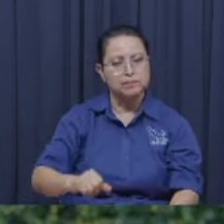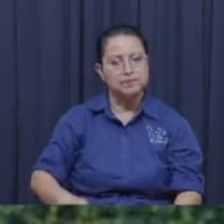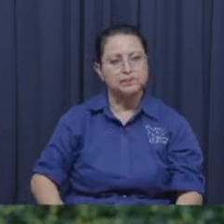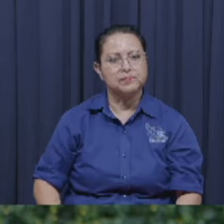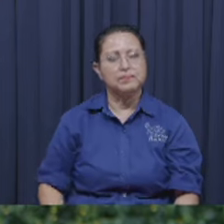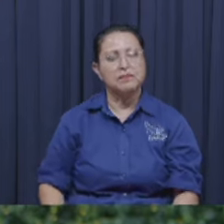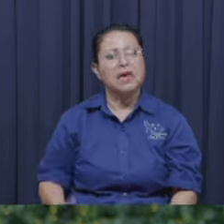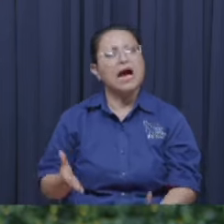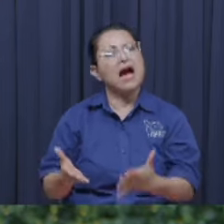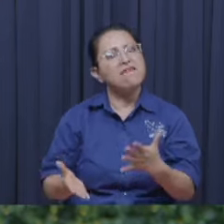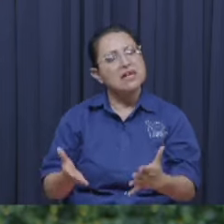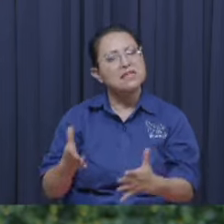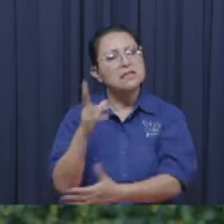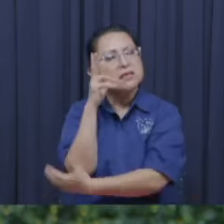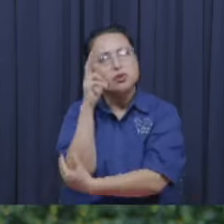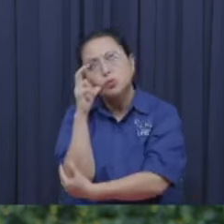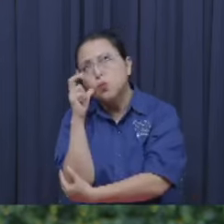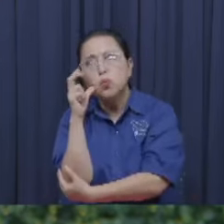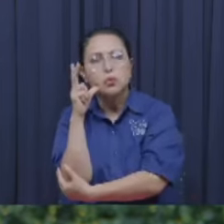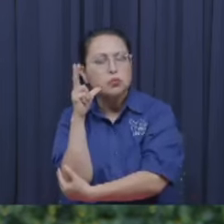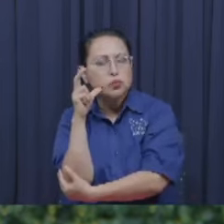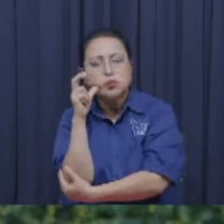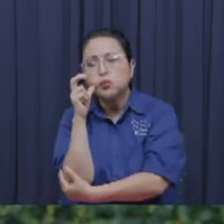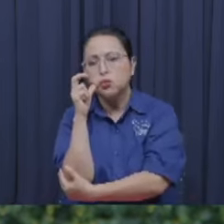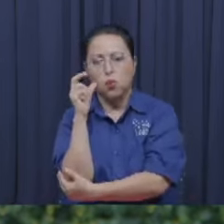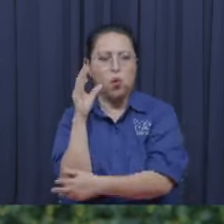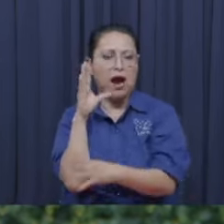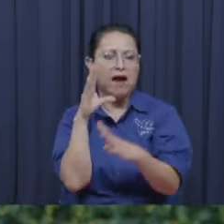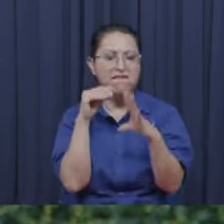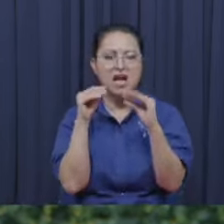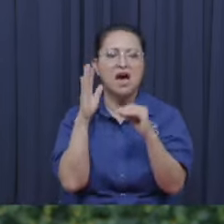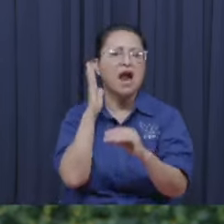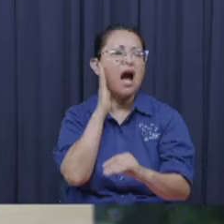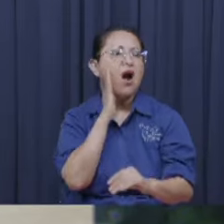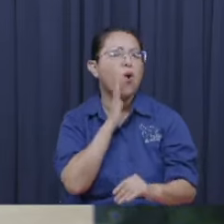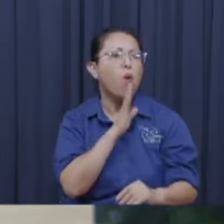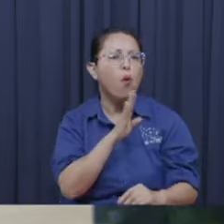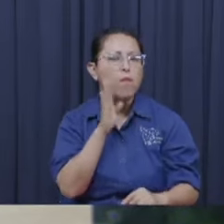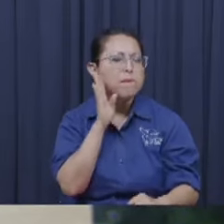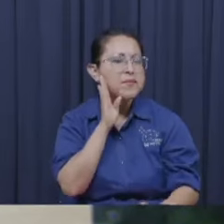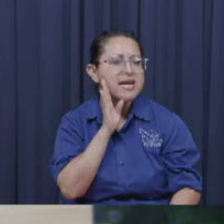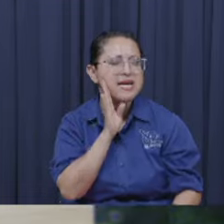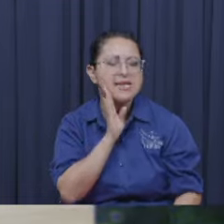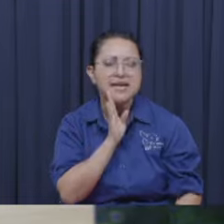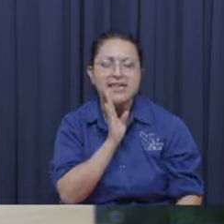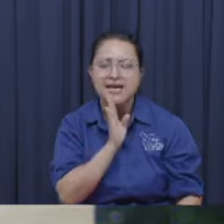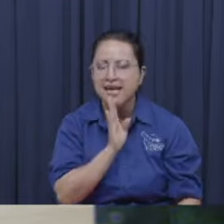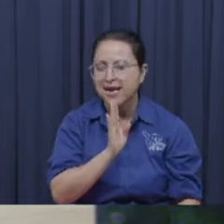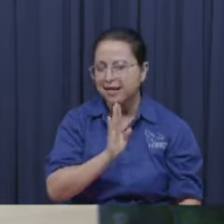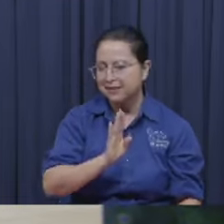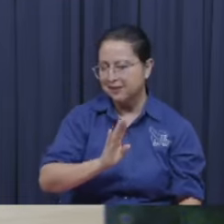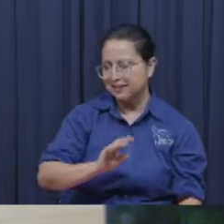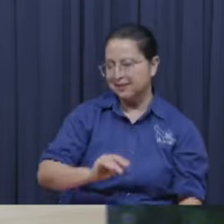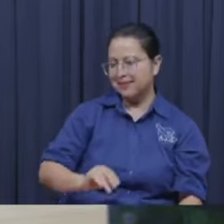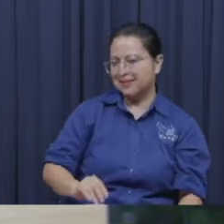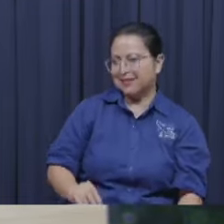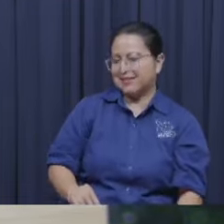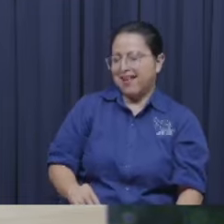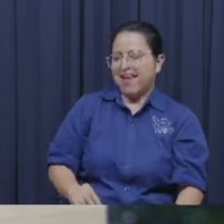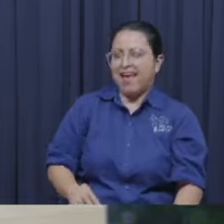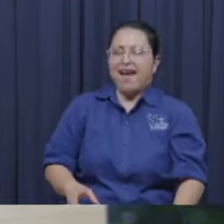Pero yo a veces oigo hablar a jóvenes que están en la plenitud de